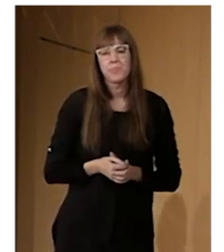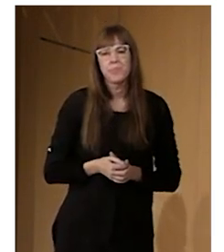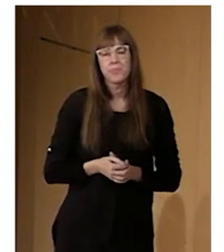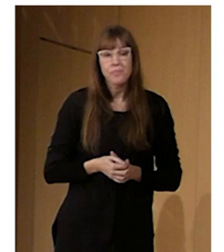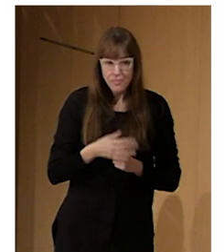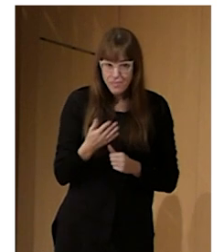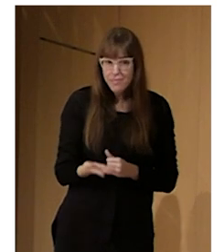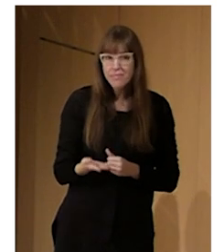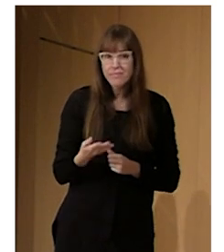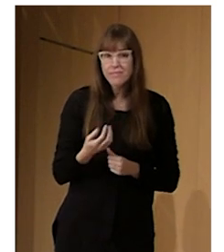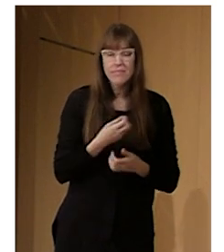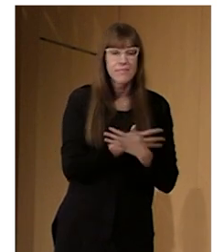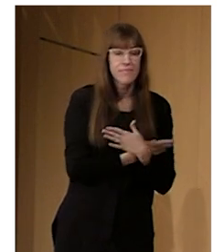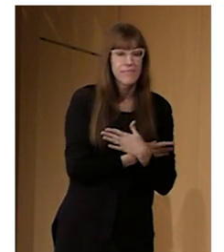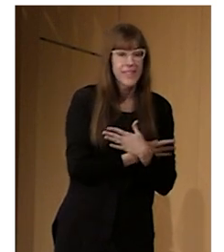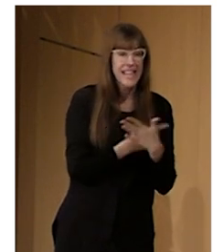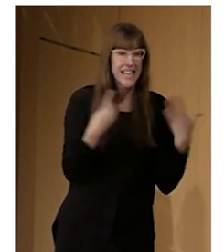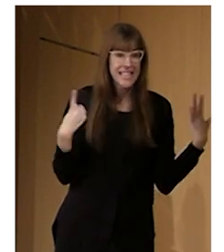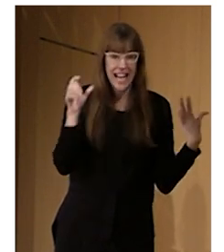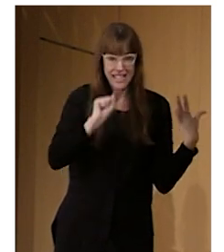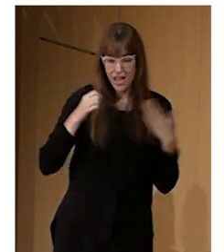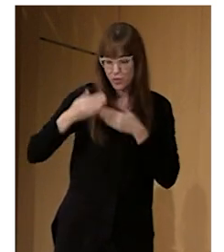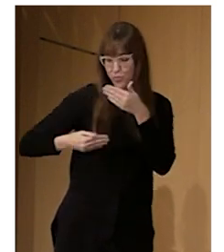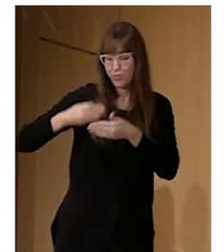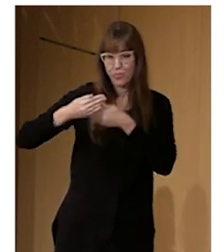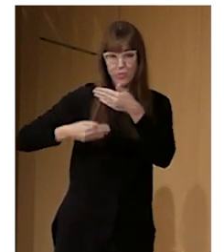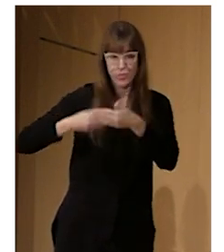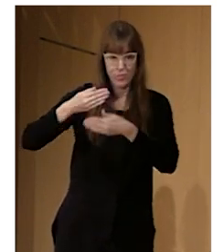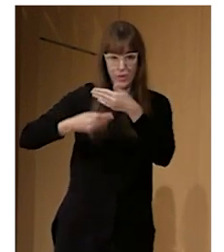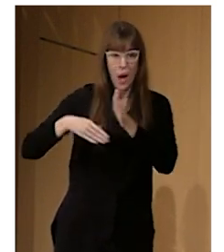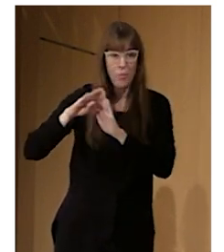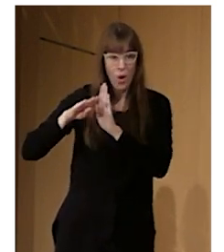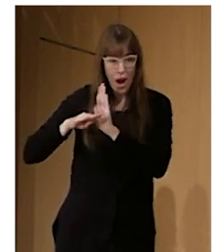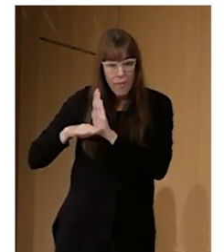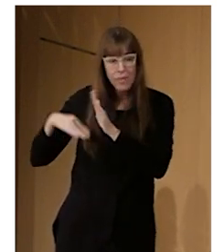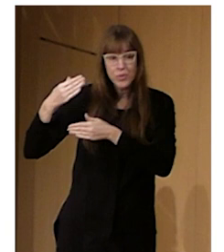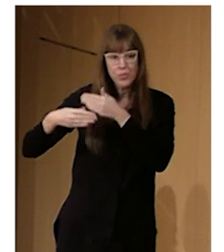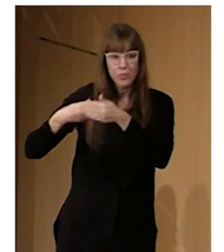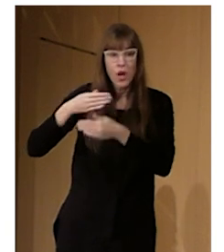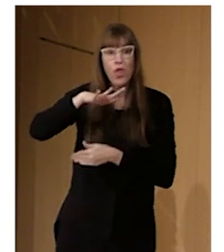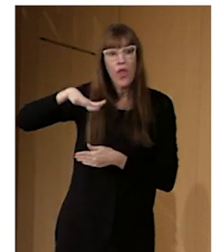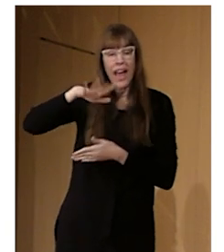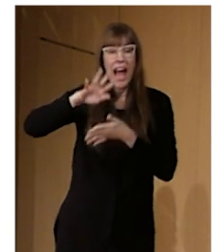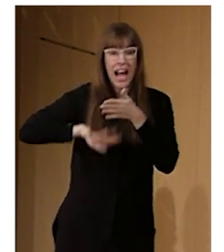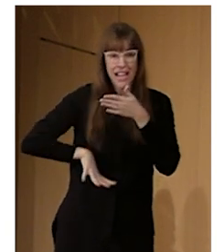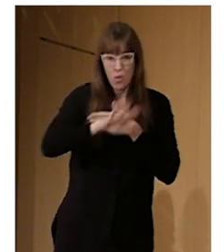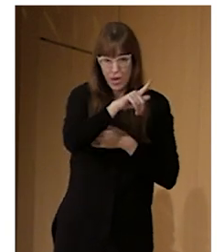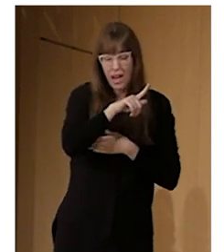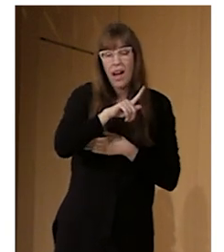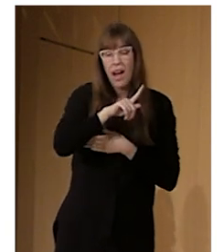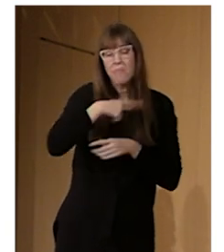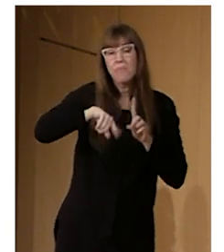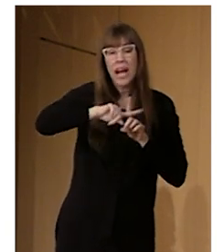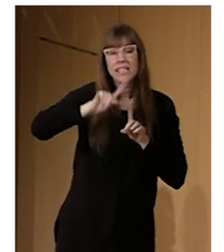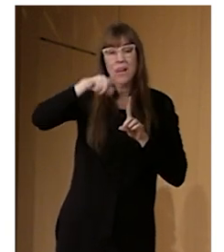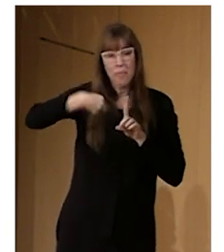de 16 años de trayectoria eh del programa en en Cataluña y de casi 3 años